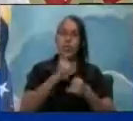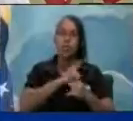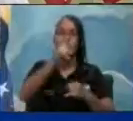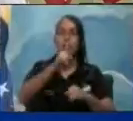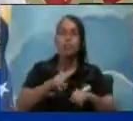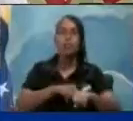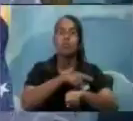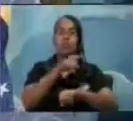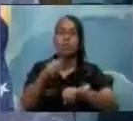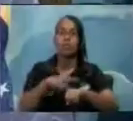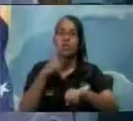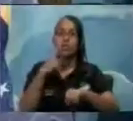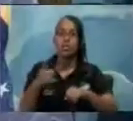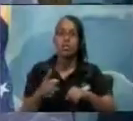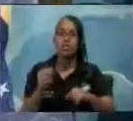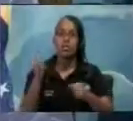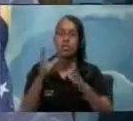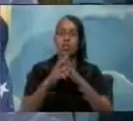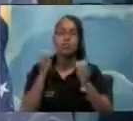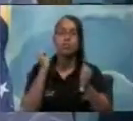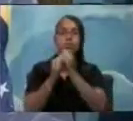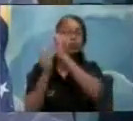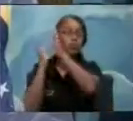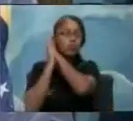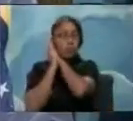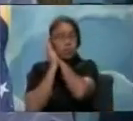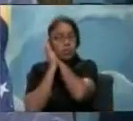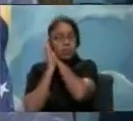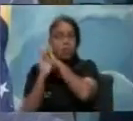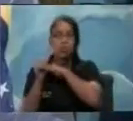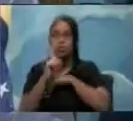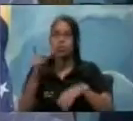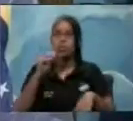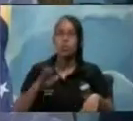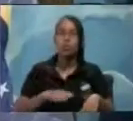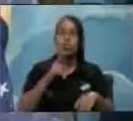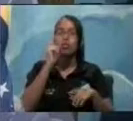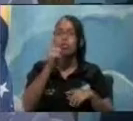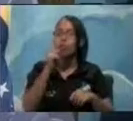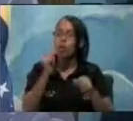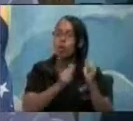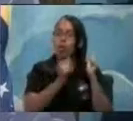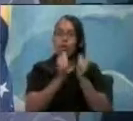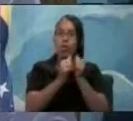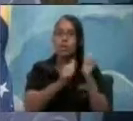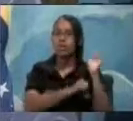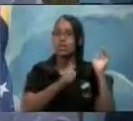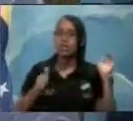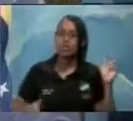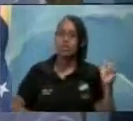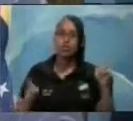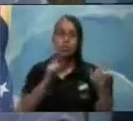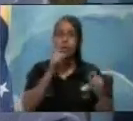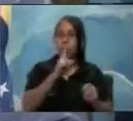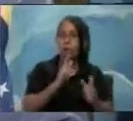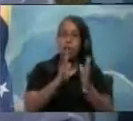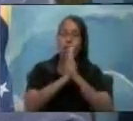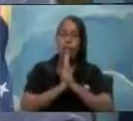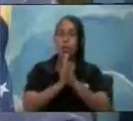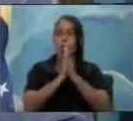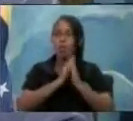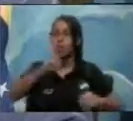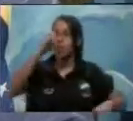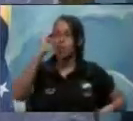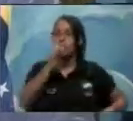hora? Roncando, estaban durmiendo, no habían podido velar con el Señor, no habían orado con el Señor, como el Señor le pidió